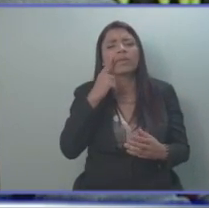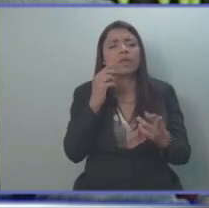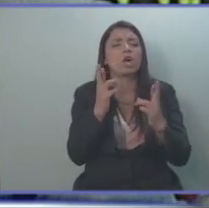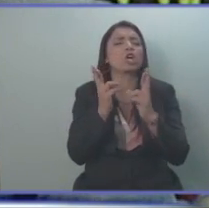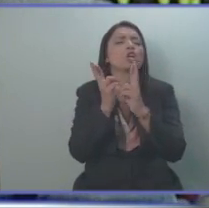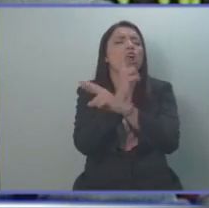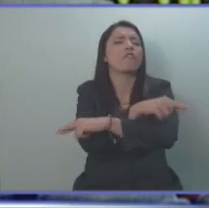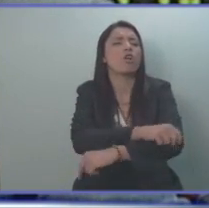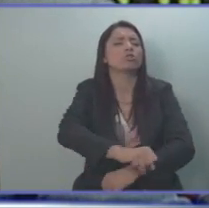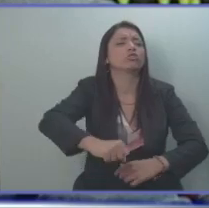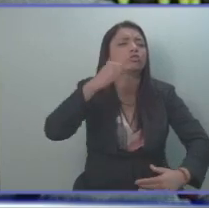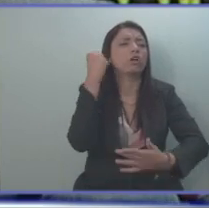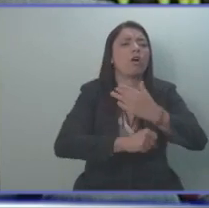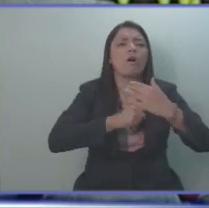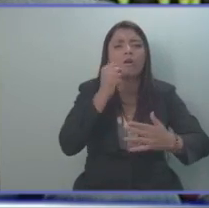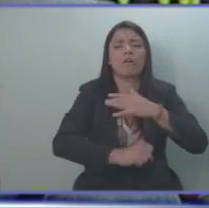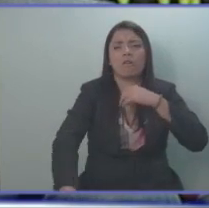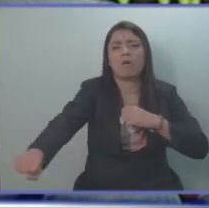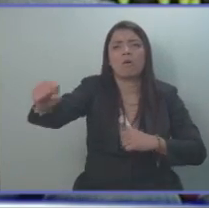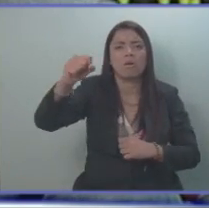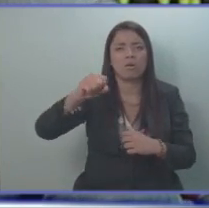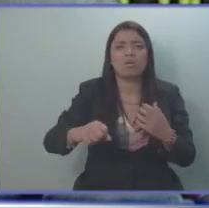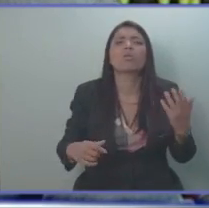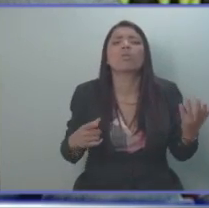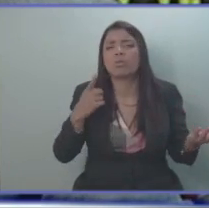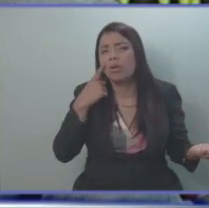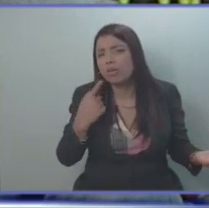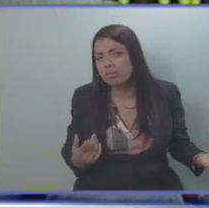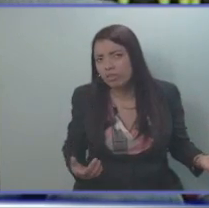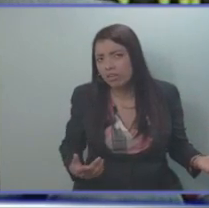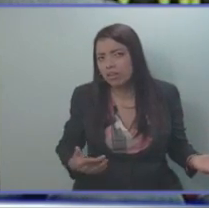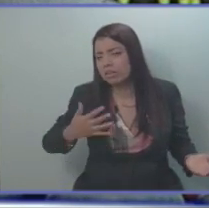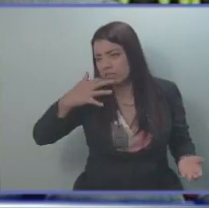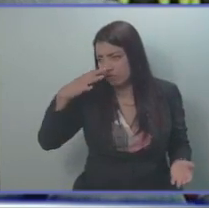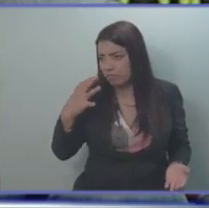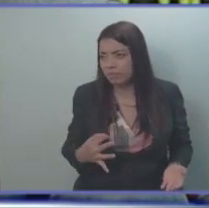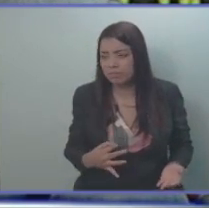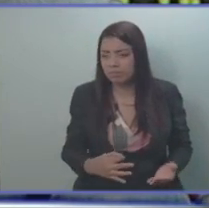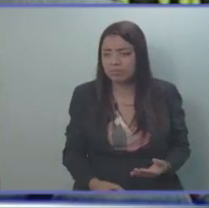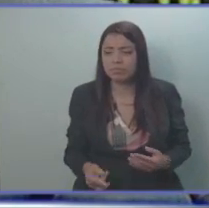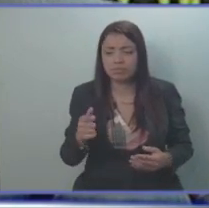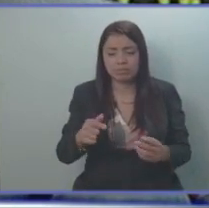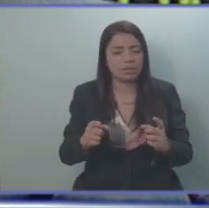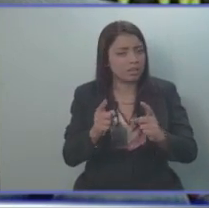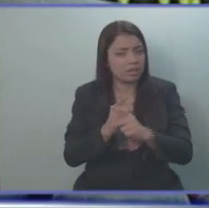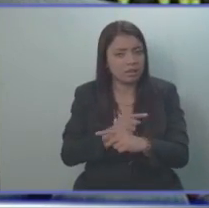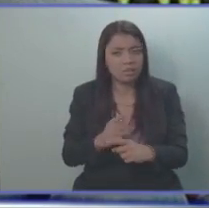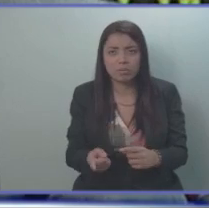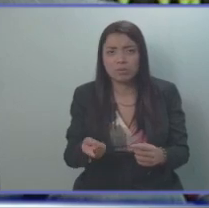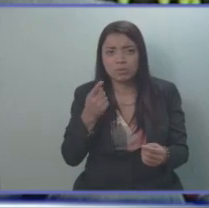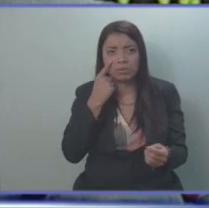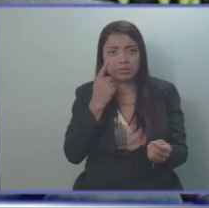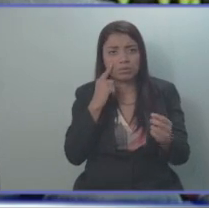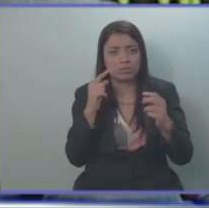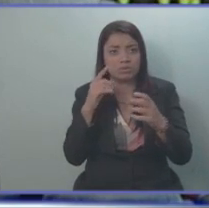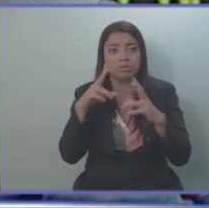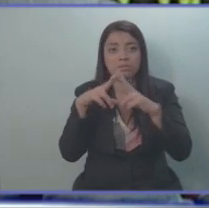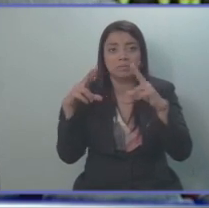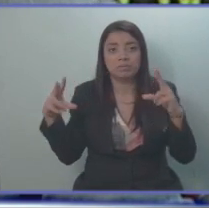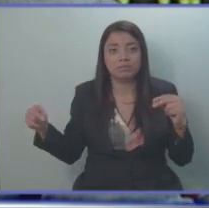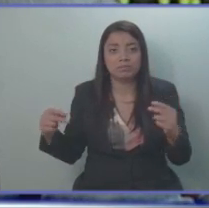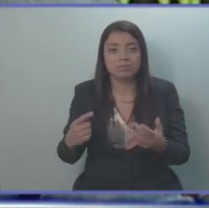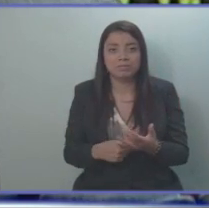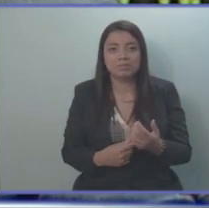revolución? ¿A dónde quedó en realidad ese cambio que iba a tener Nicaragua?